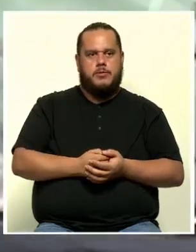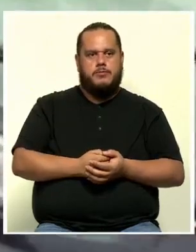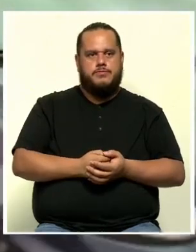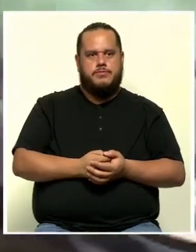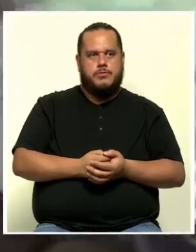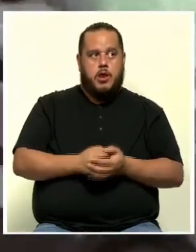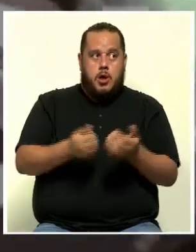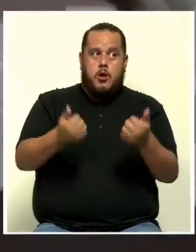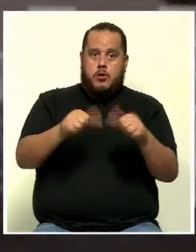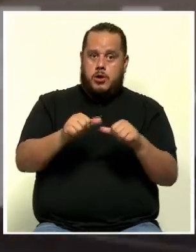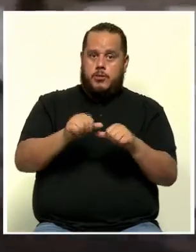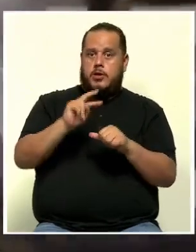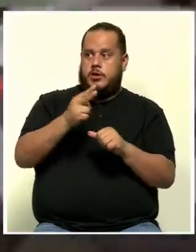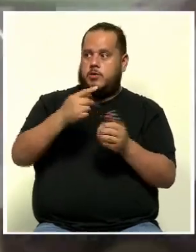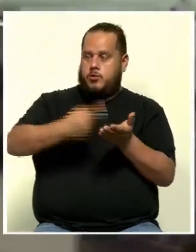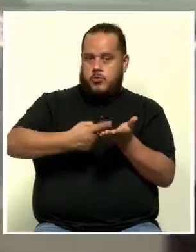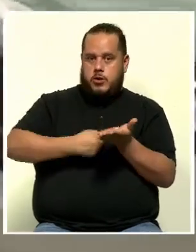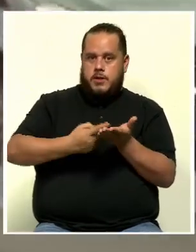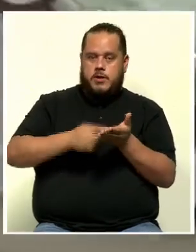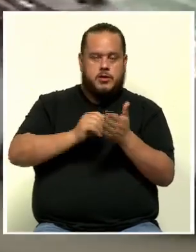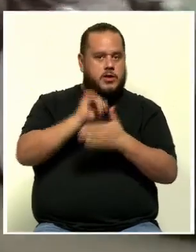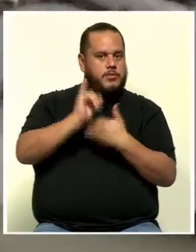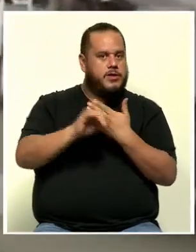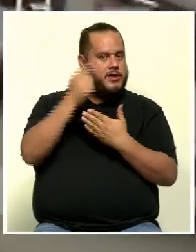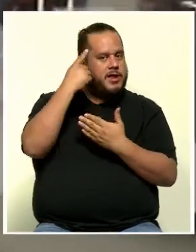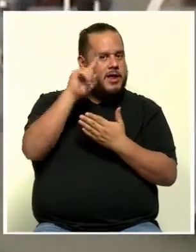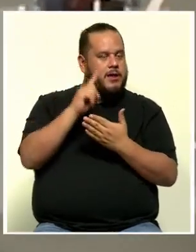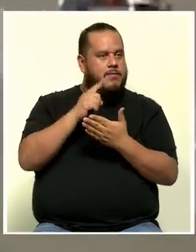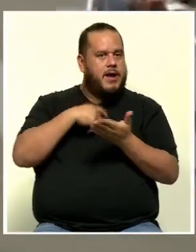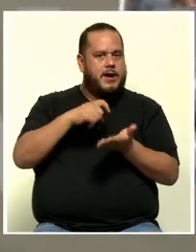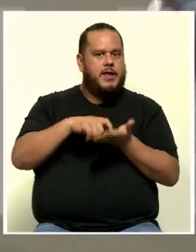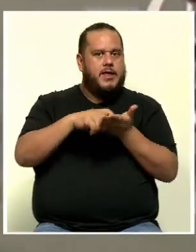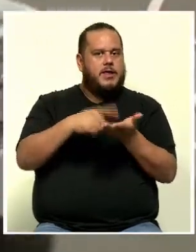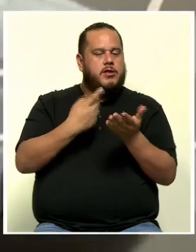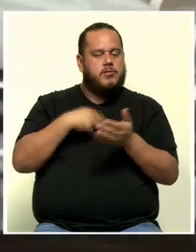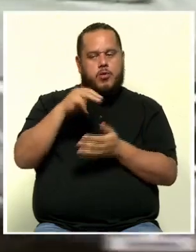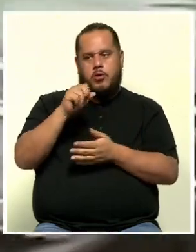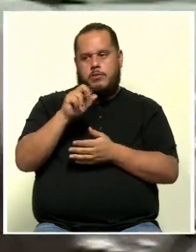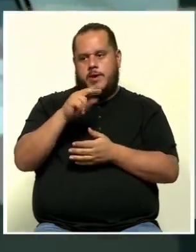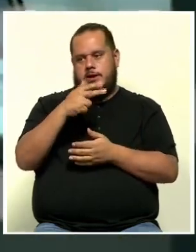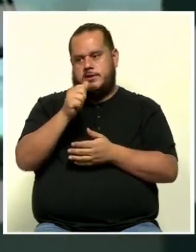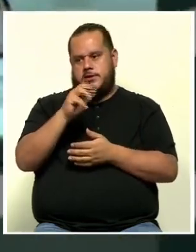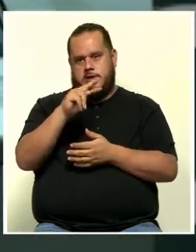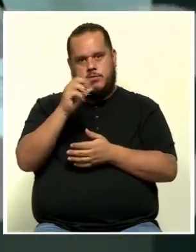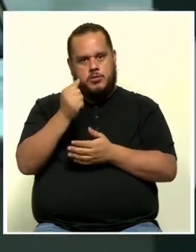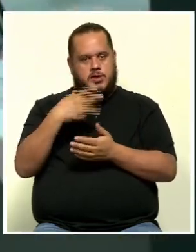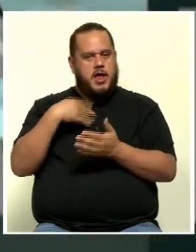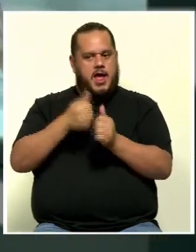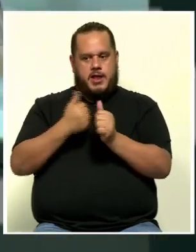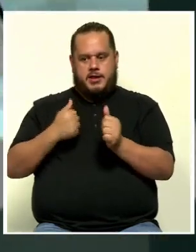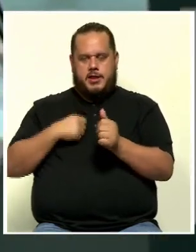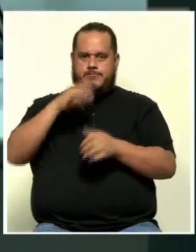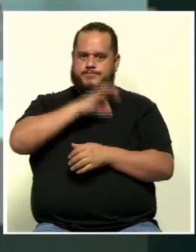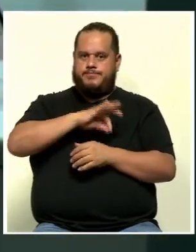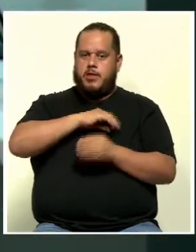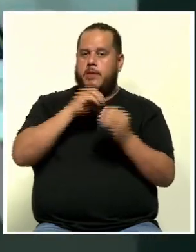Con la aprobación en segundo debate del proyecto para condonar deudas por marchamos atrasados, se beneficiarán más